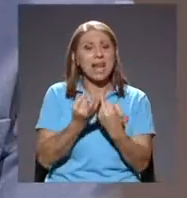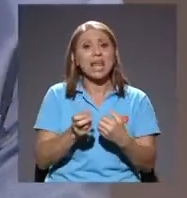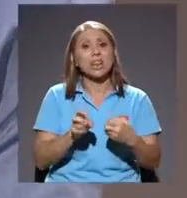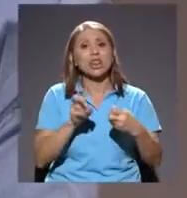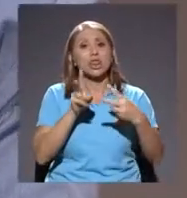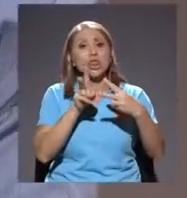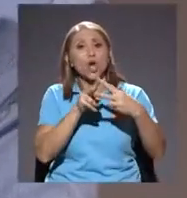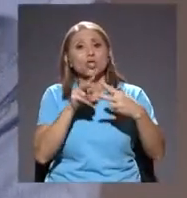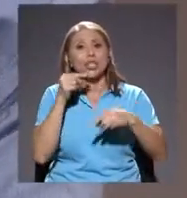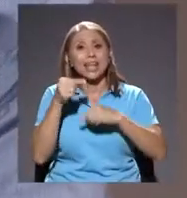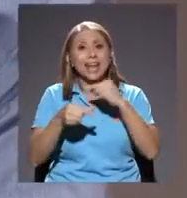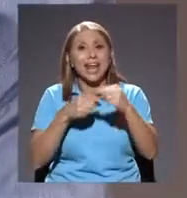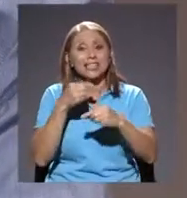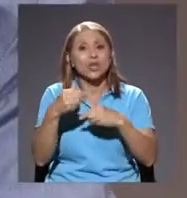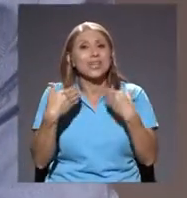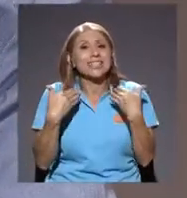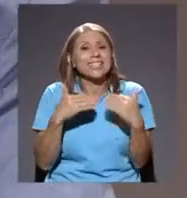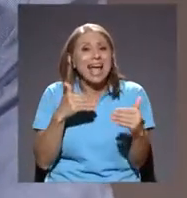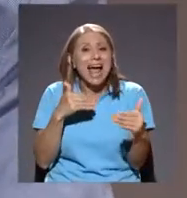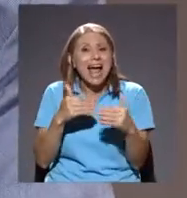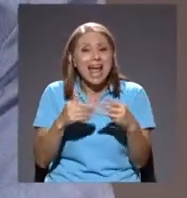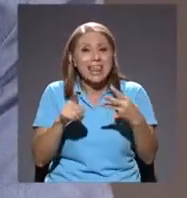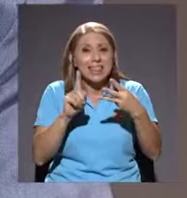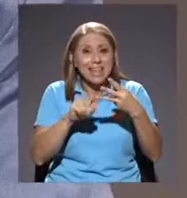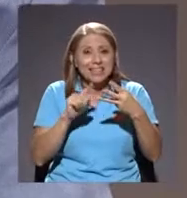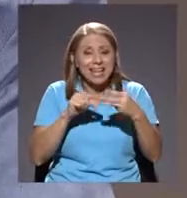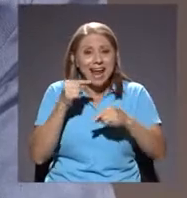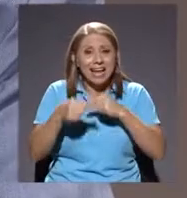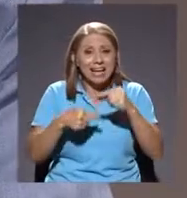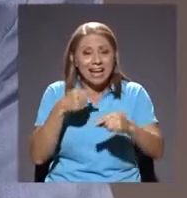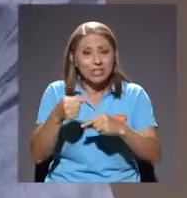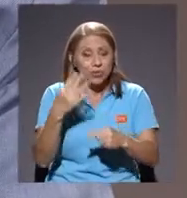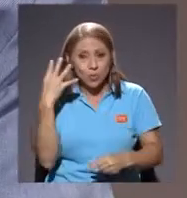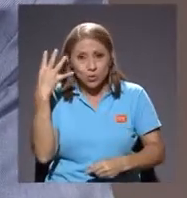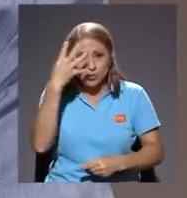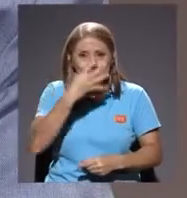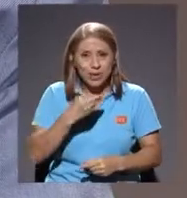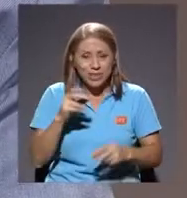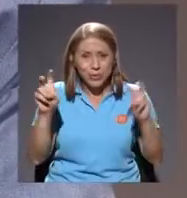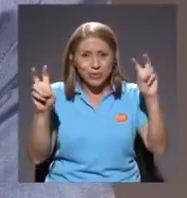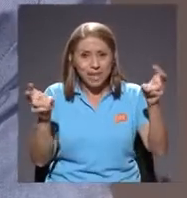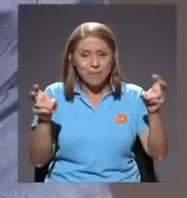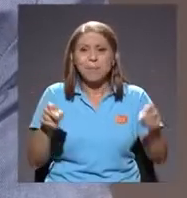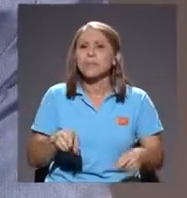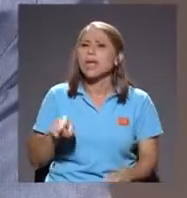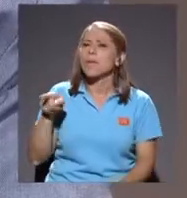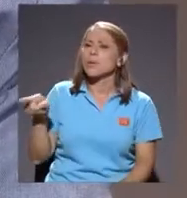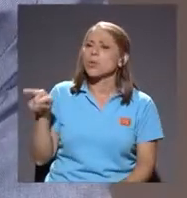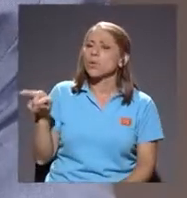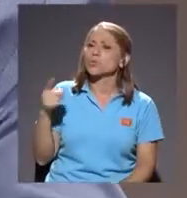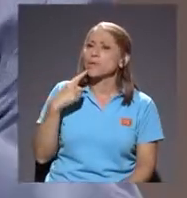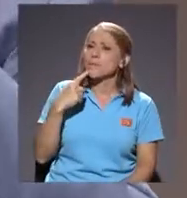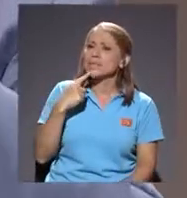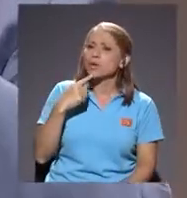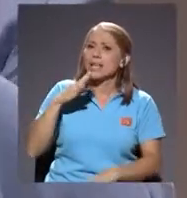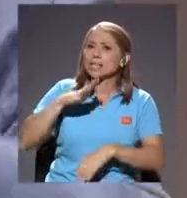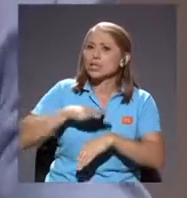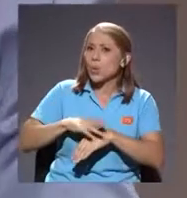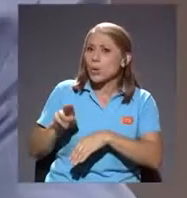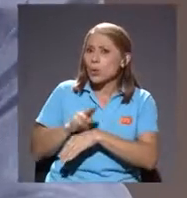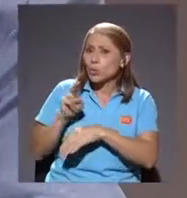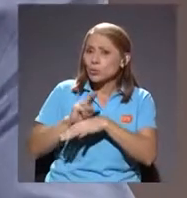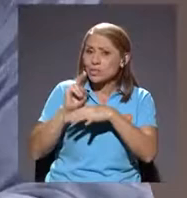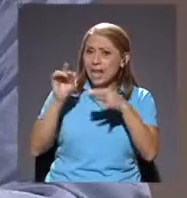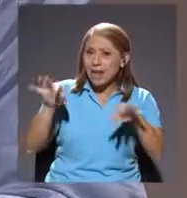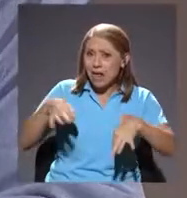tercera generación de eso es un lindo tema pero cuando mencionas juanra el de ponerte redecillas